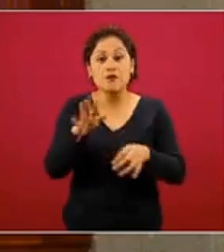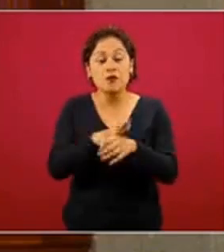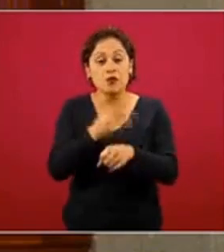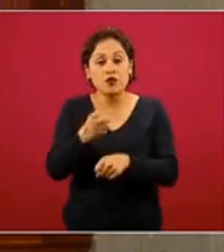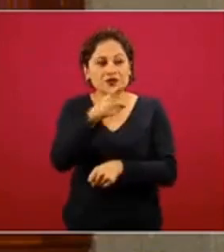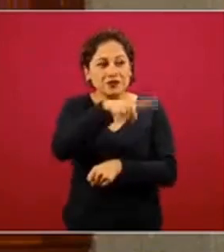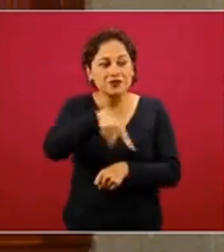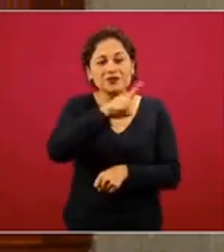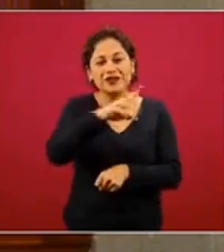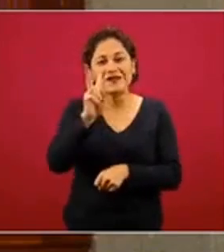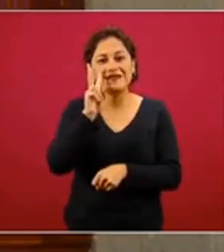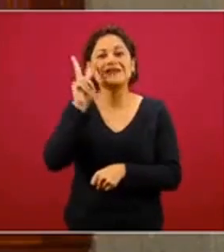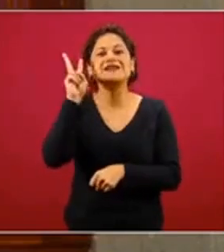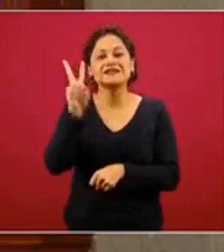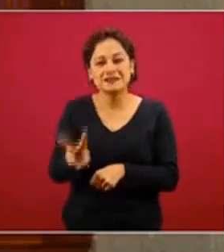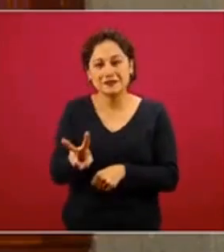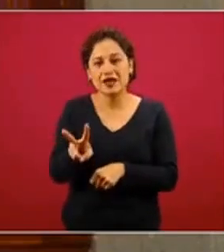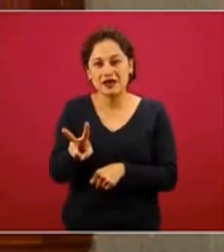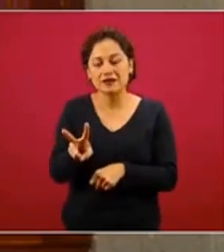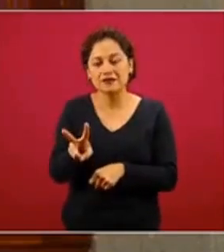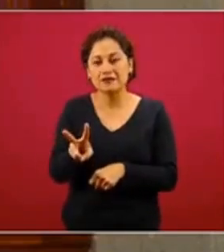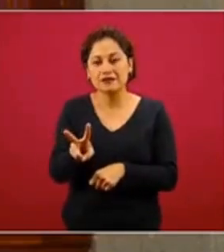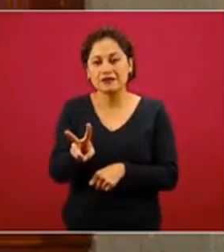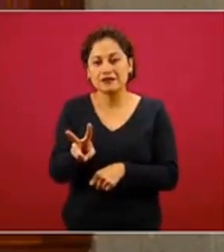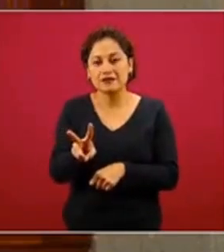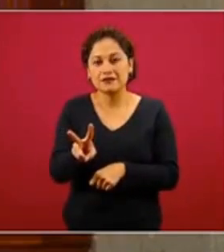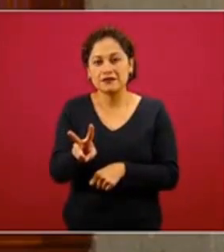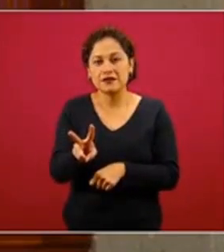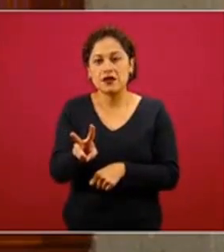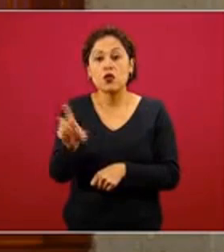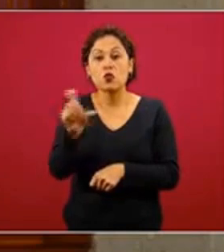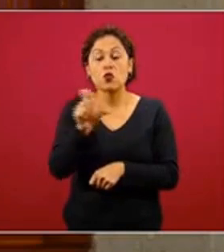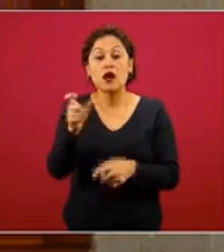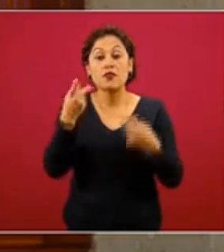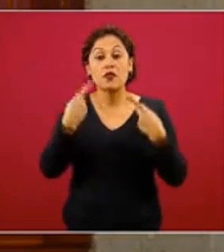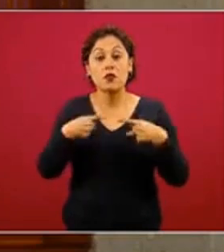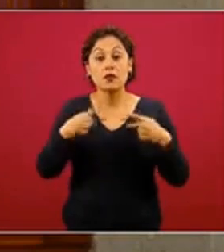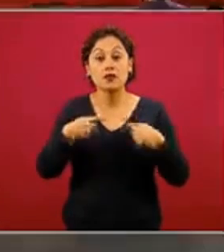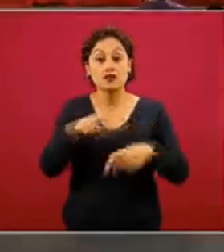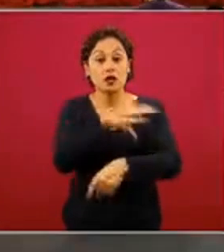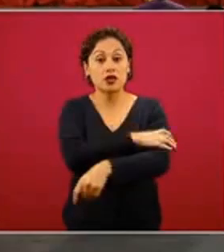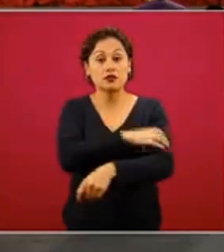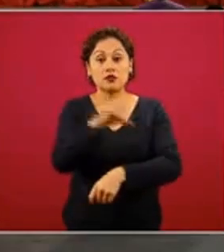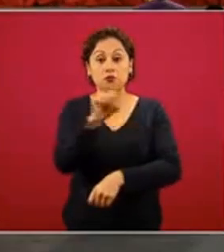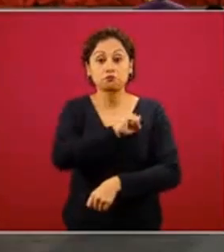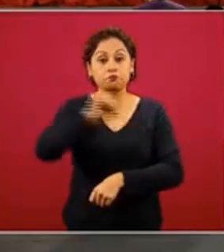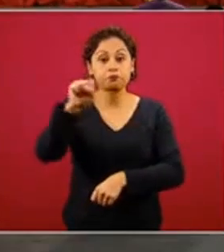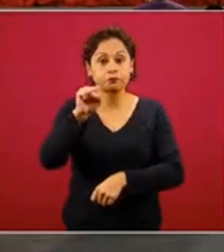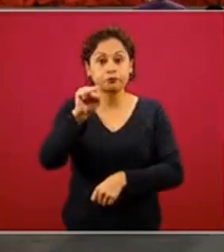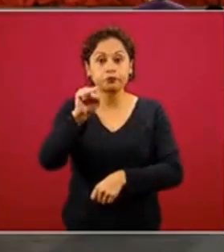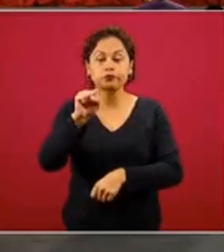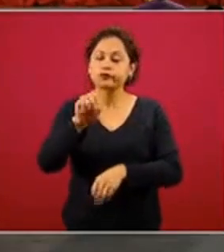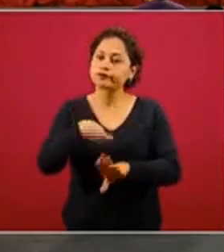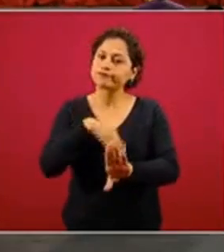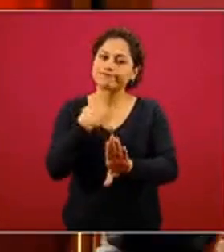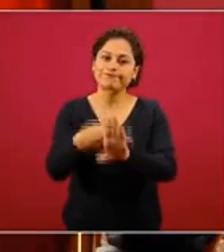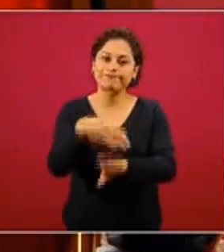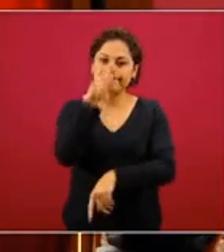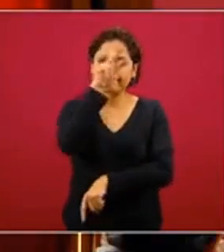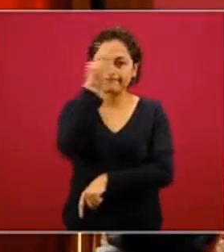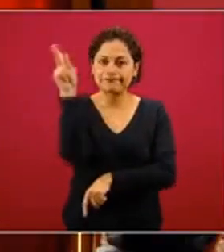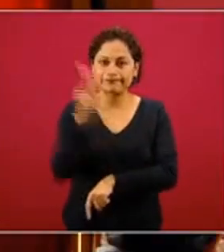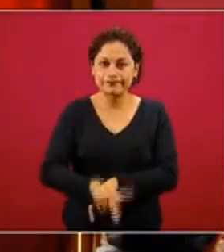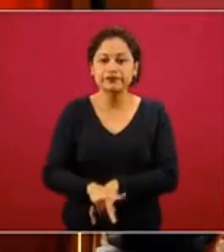exacerba, se matiza mayormente en los pacientes que tienen hipertensión o que tienen algo que ver con